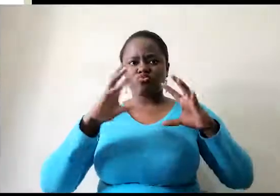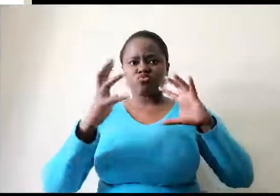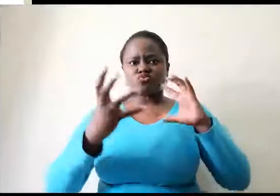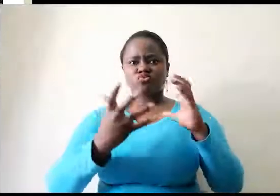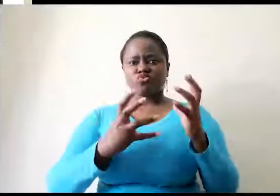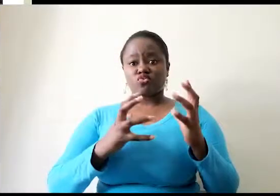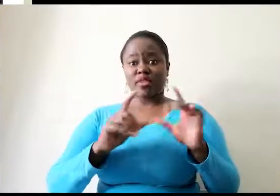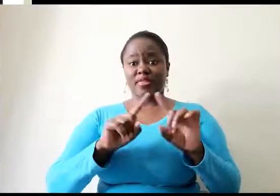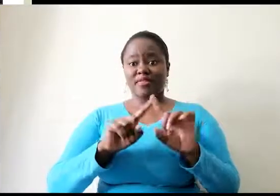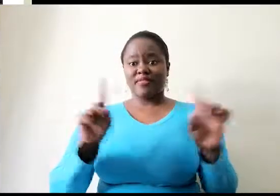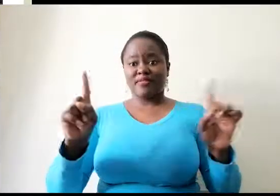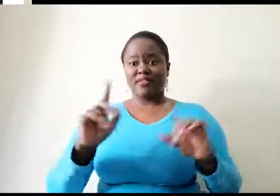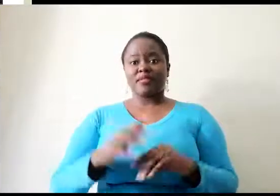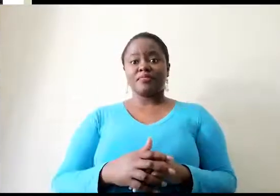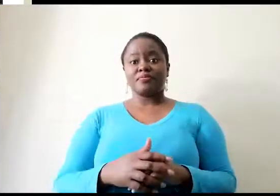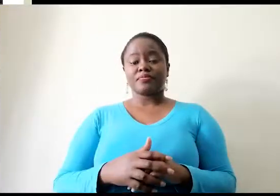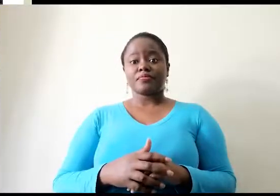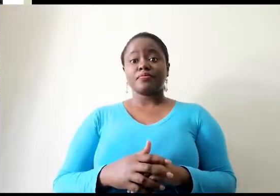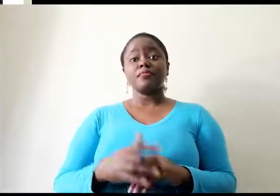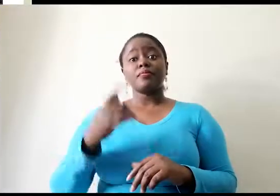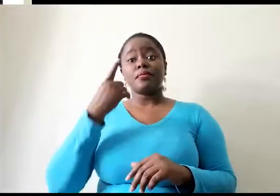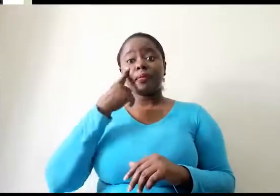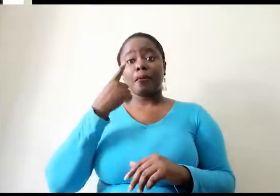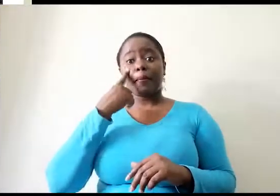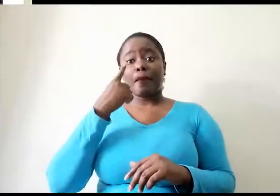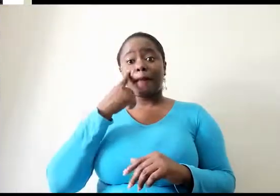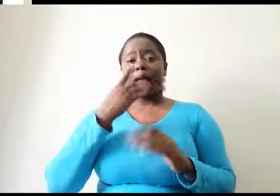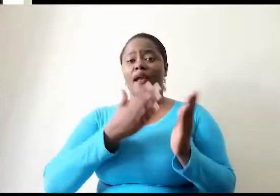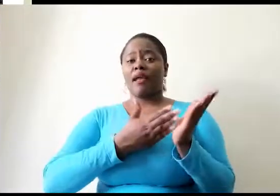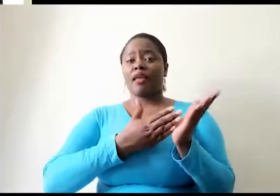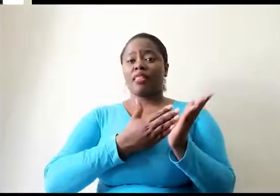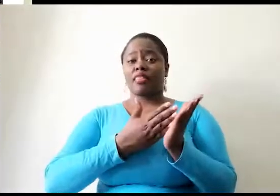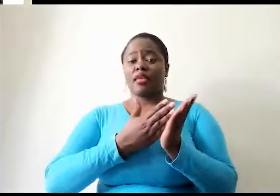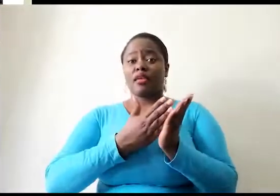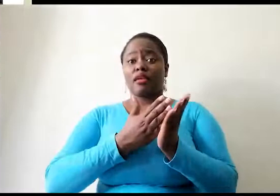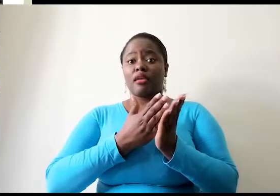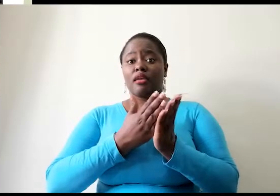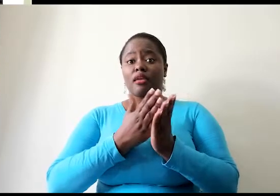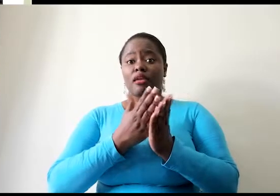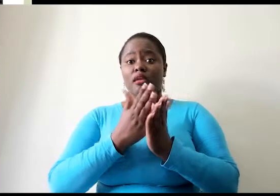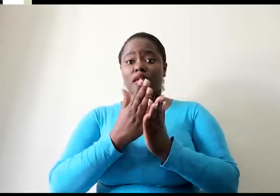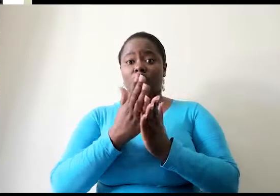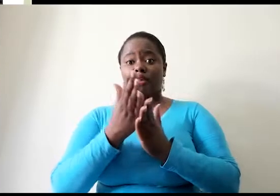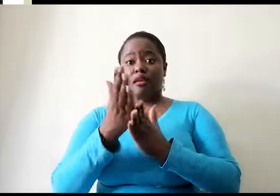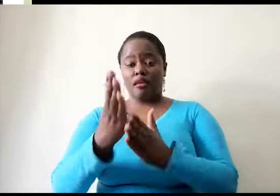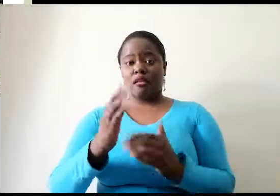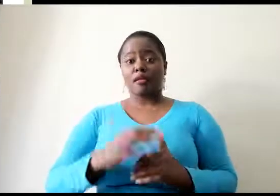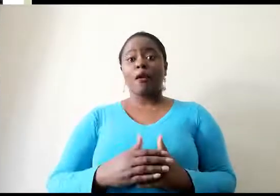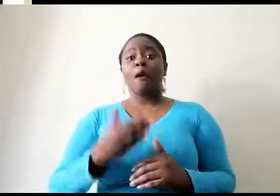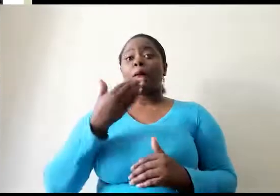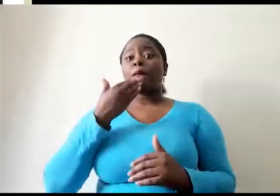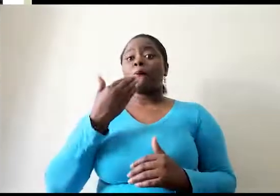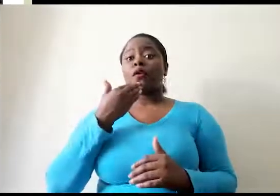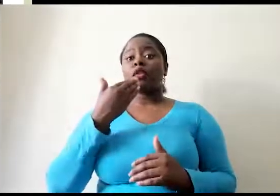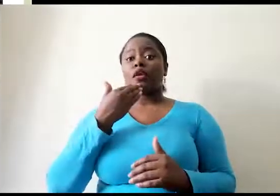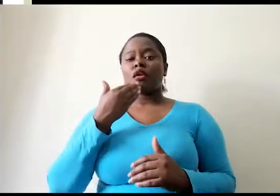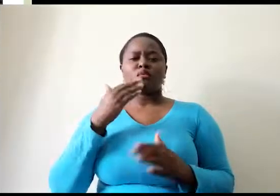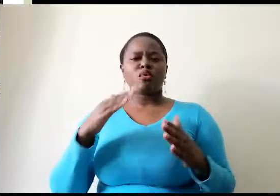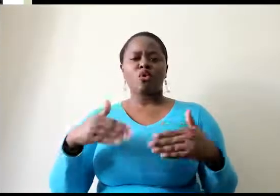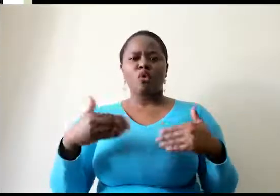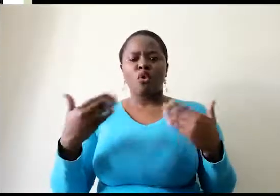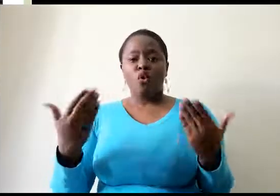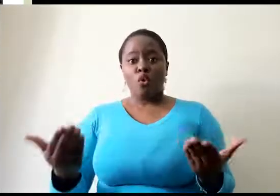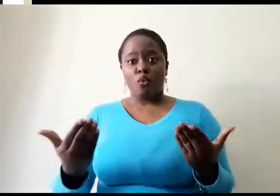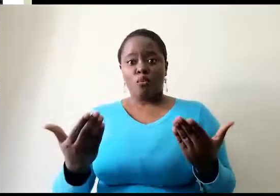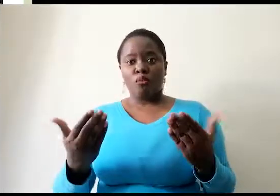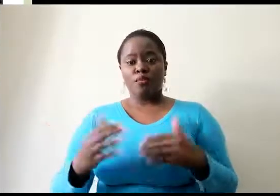los astros. Para Epicuro, la materia es eterna. El nacer y el perecer de las cosas es